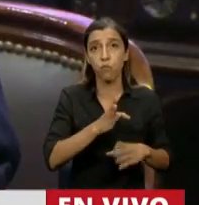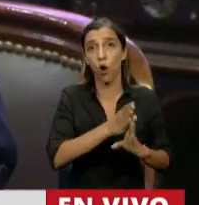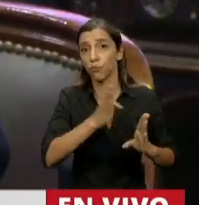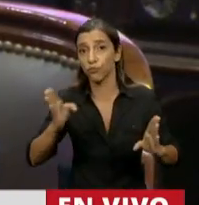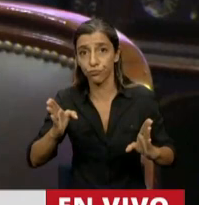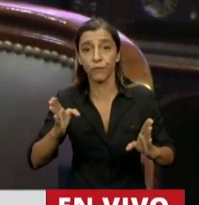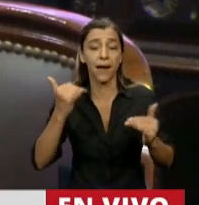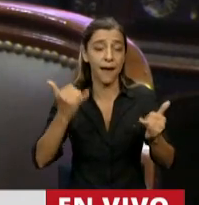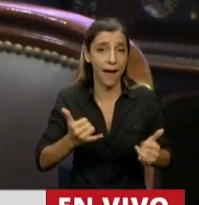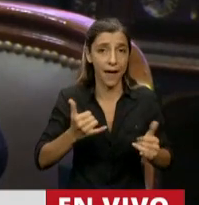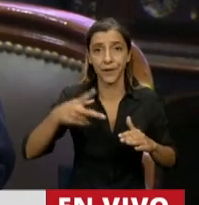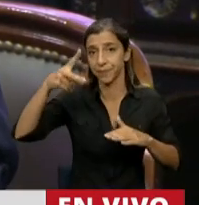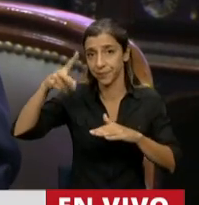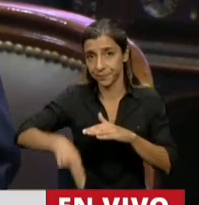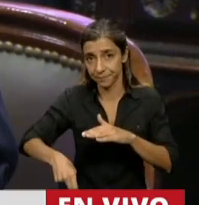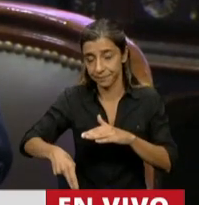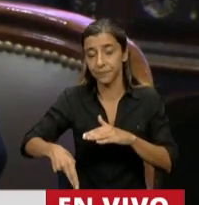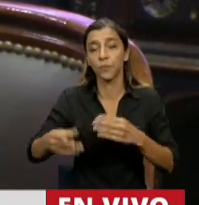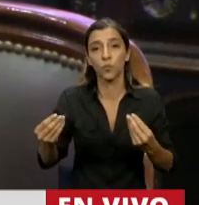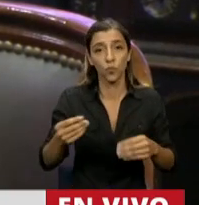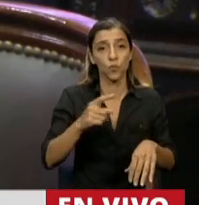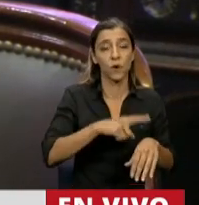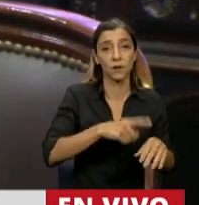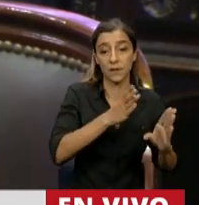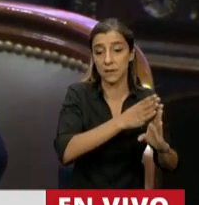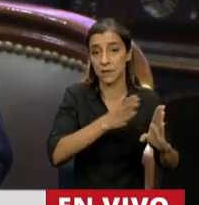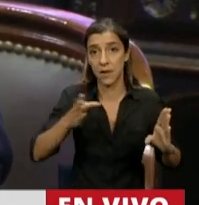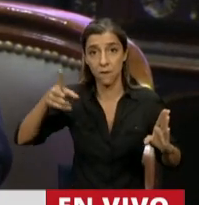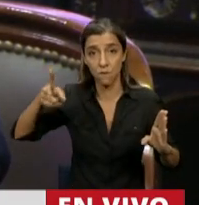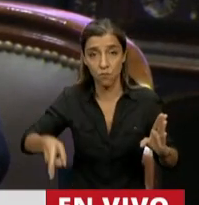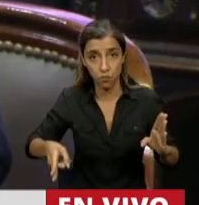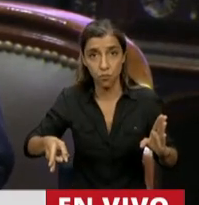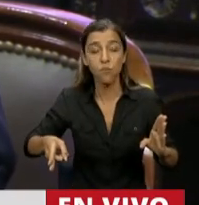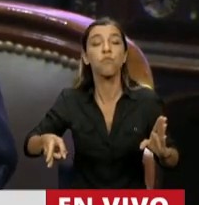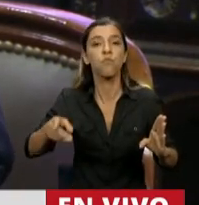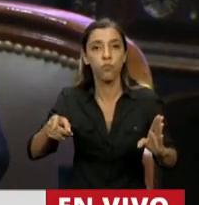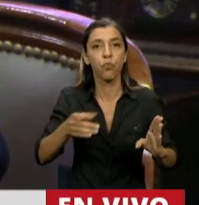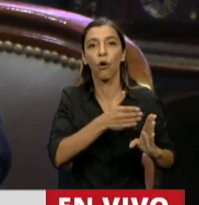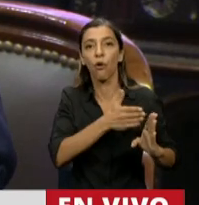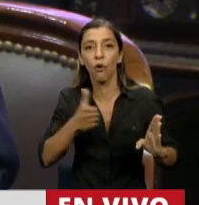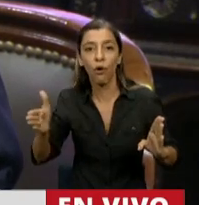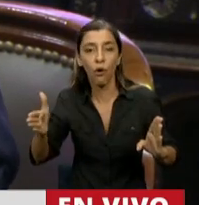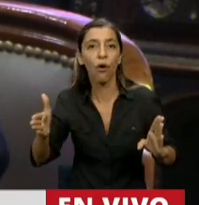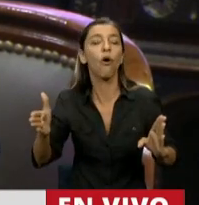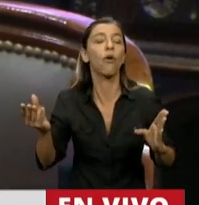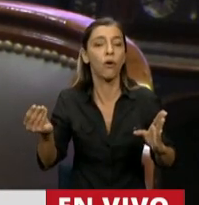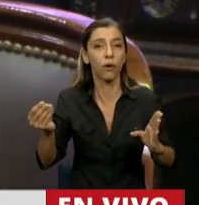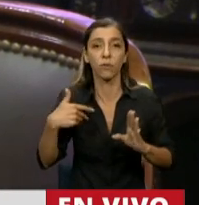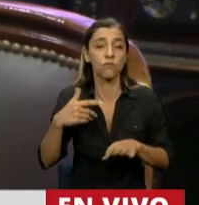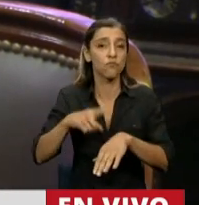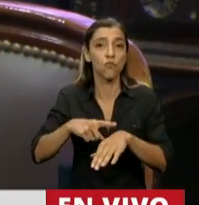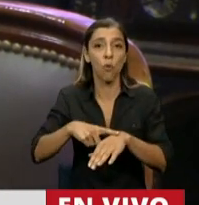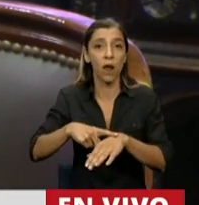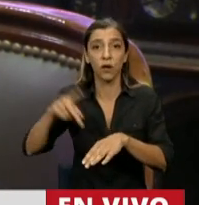un vencimiento, son plazos perentorios, preclusivos, y extinguen los efectos